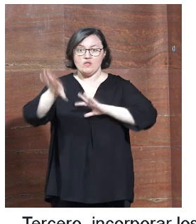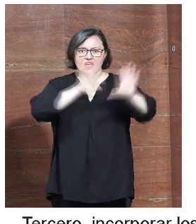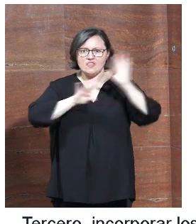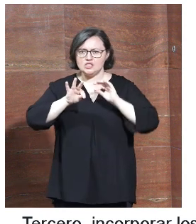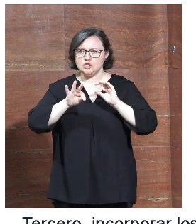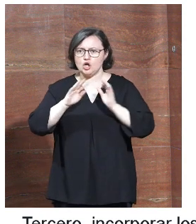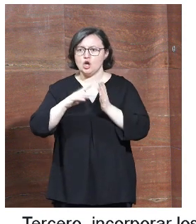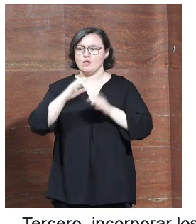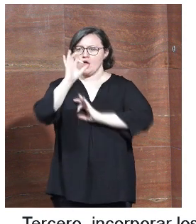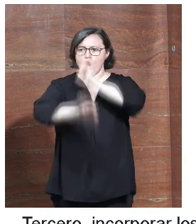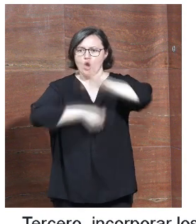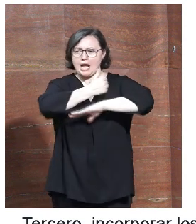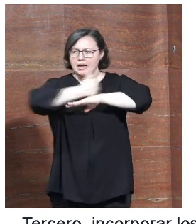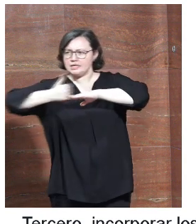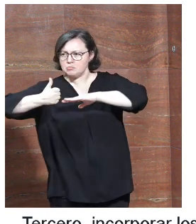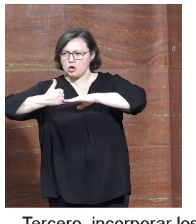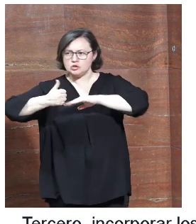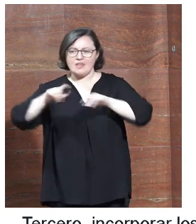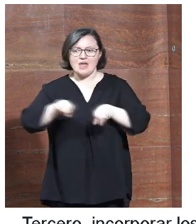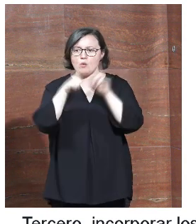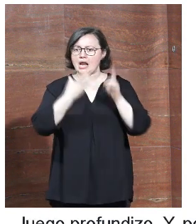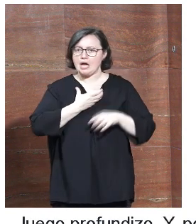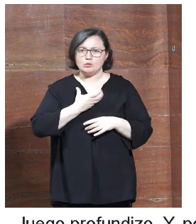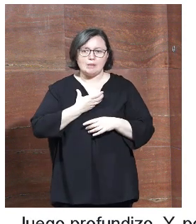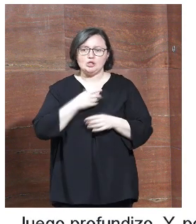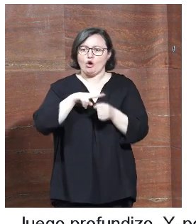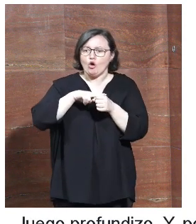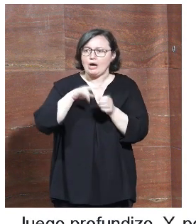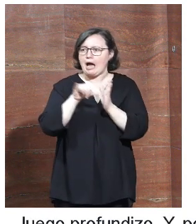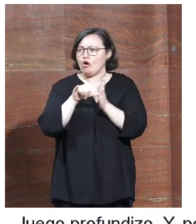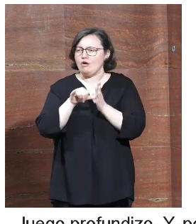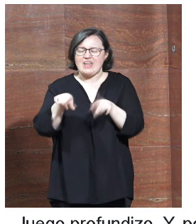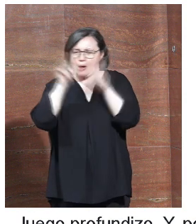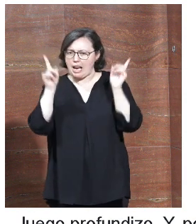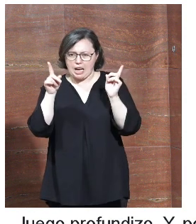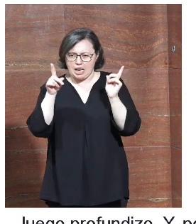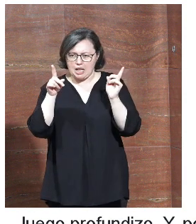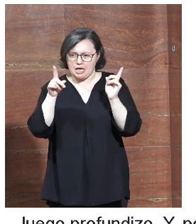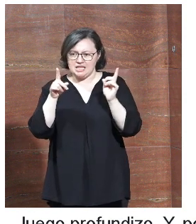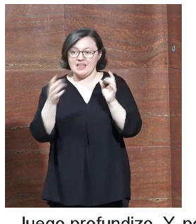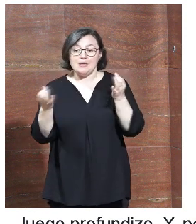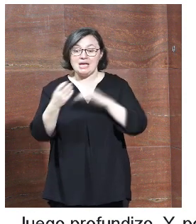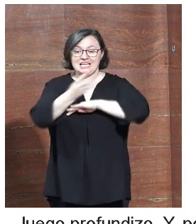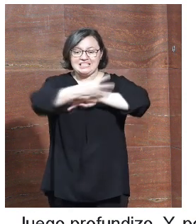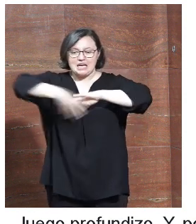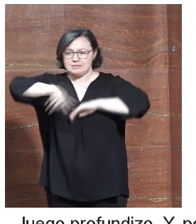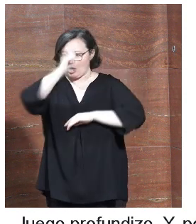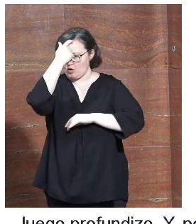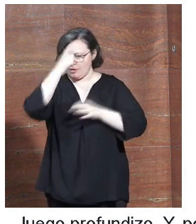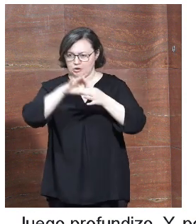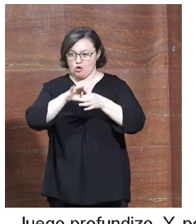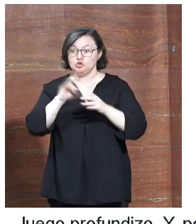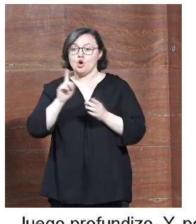los organismos, sea un ayuntamiento, un ente local o sea el que sea. Incorporar la transversalidad. No solo